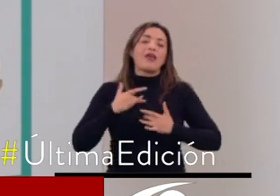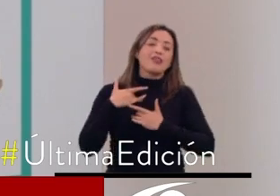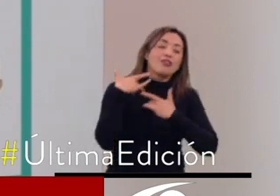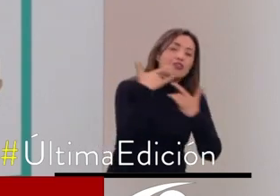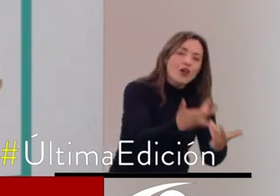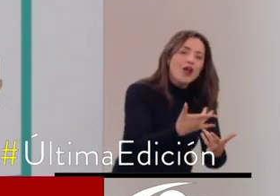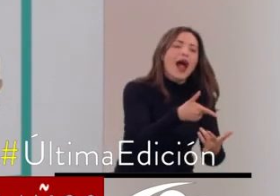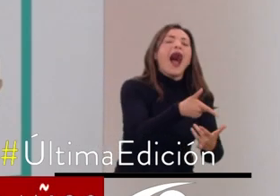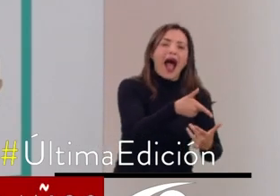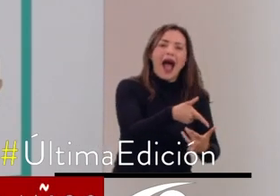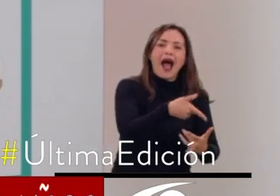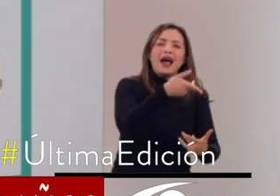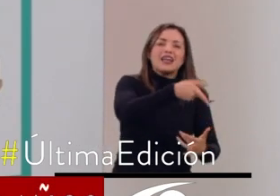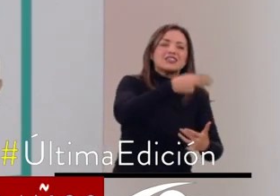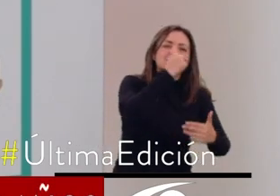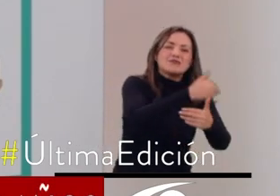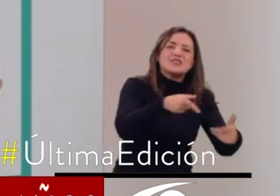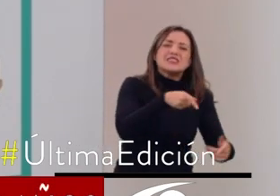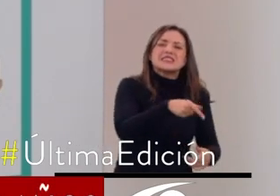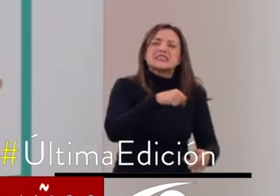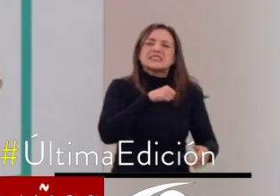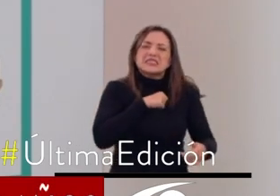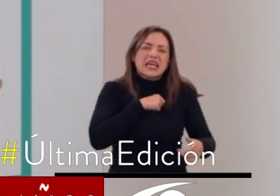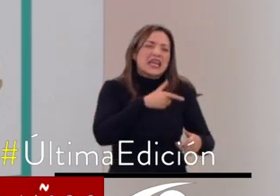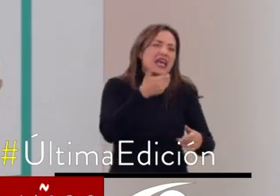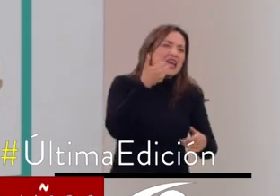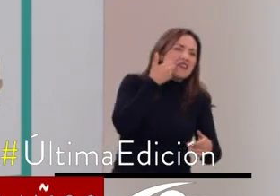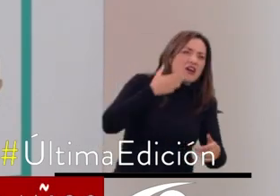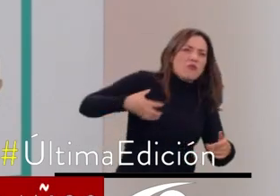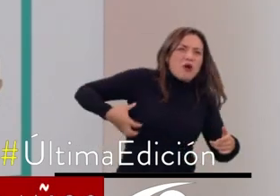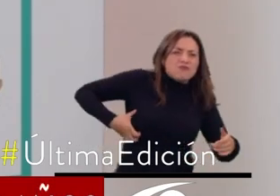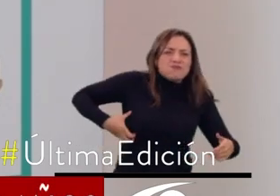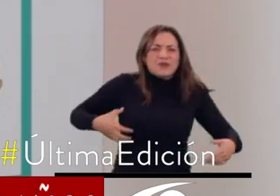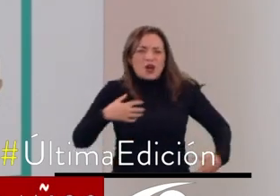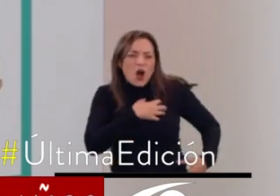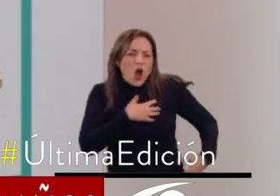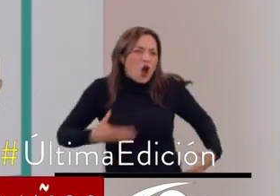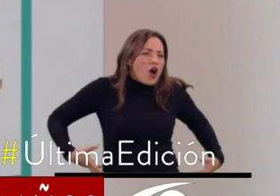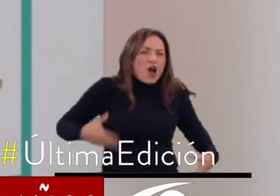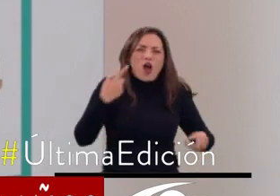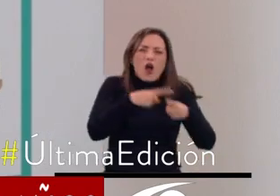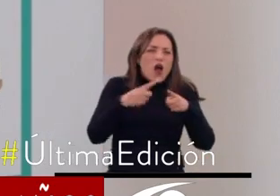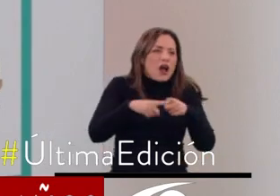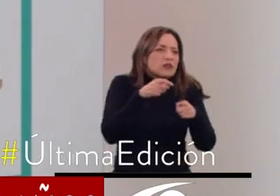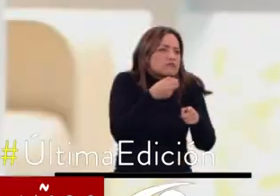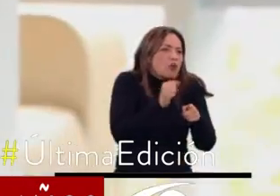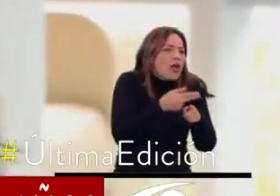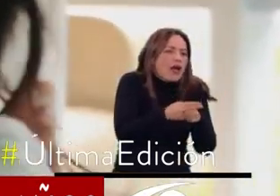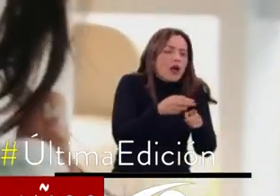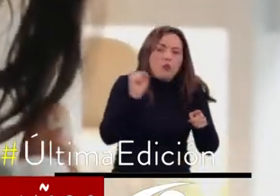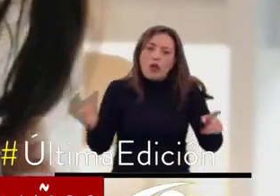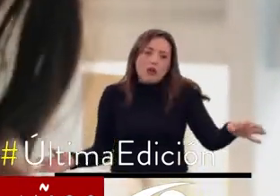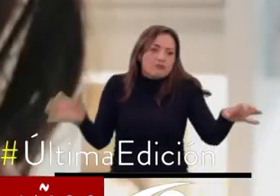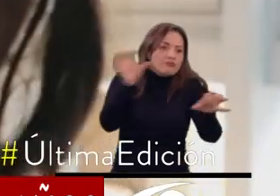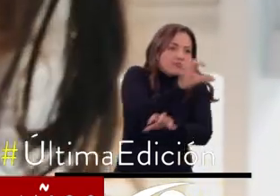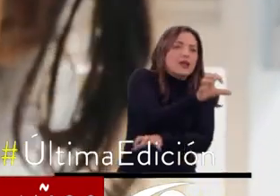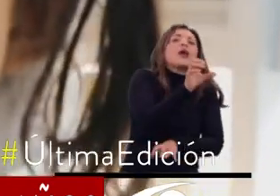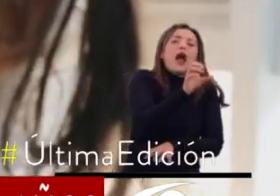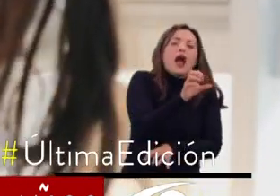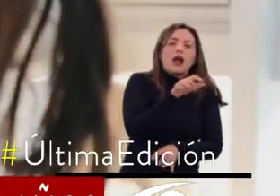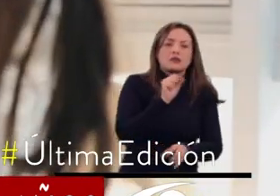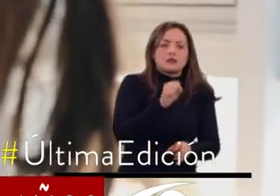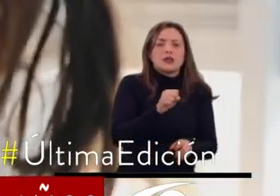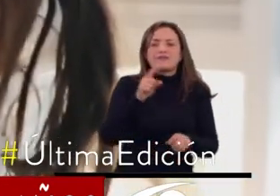nuestros pacientes con insuficiencia terminal de un órgano como Isabela la posibilidad de continuar viviendo. Luego